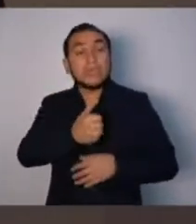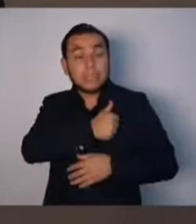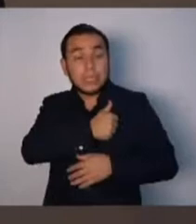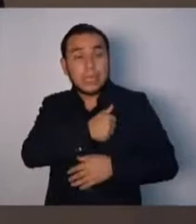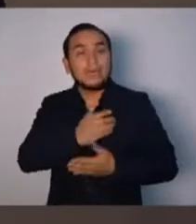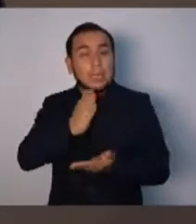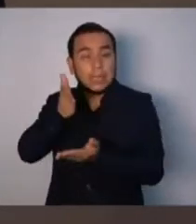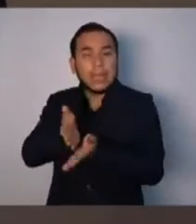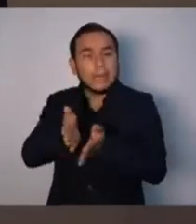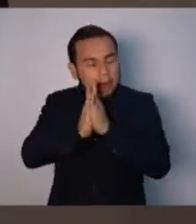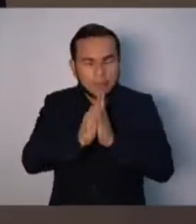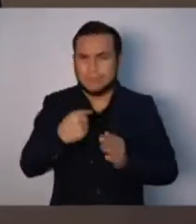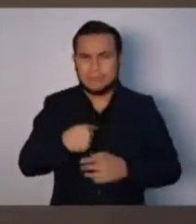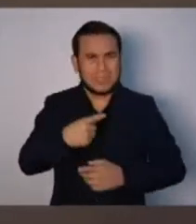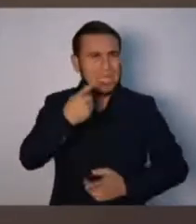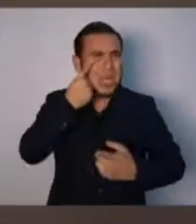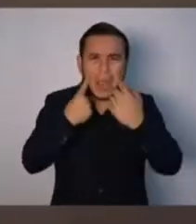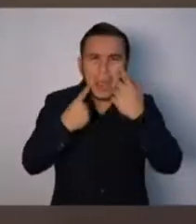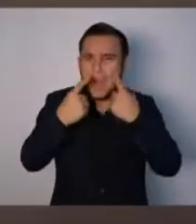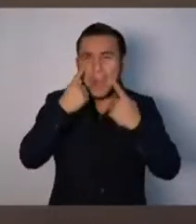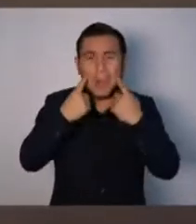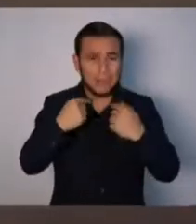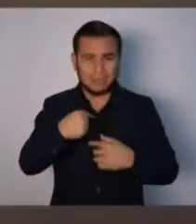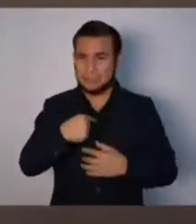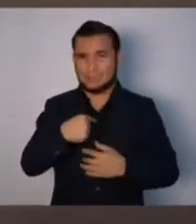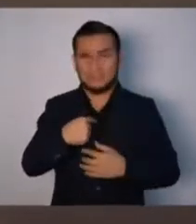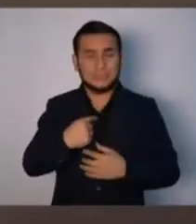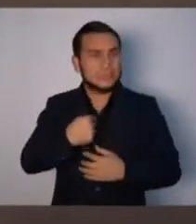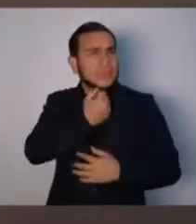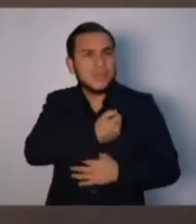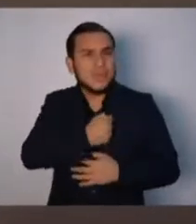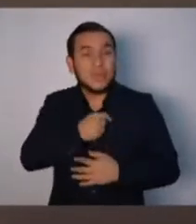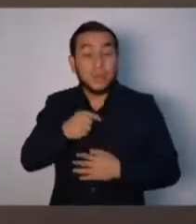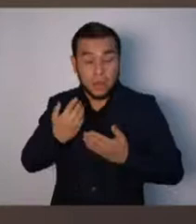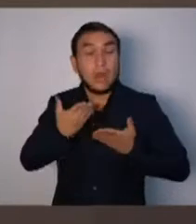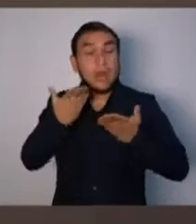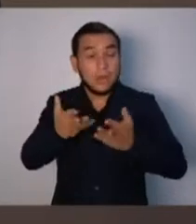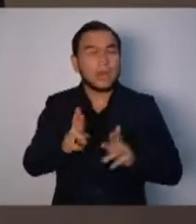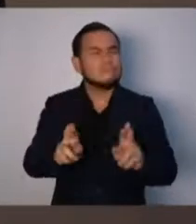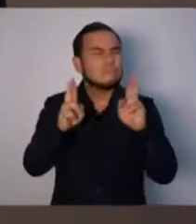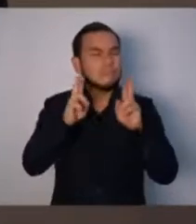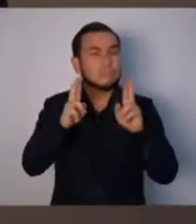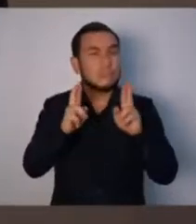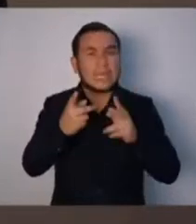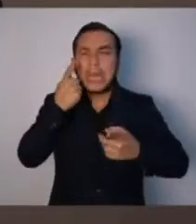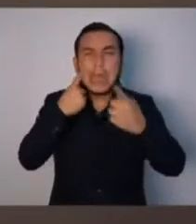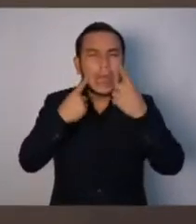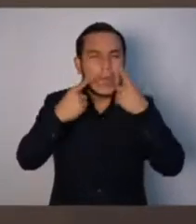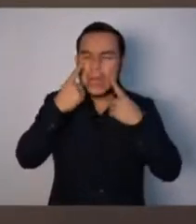tampoco vengo a llorar porque no venimos a traer sufrimientos y una esperanza y mucho menos con lágrimas de cocodrilo